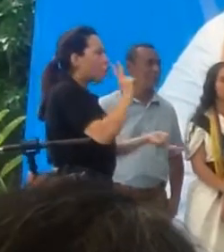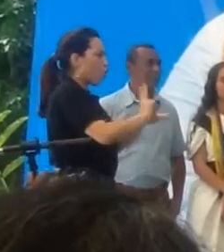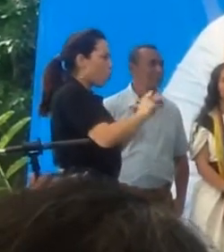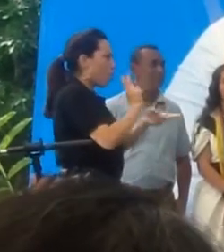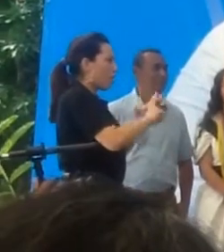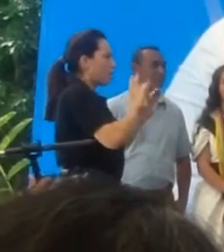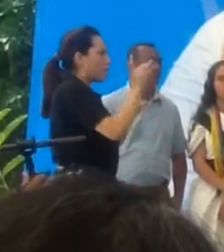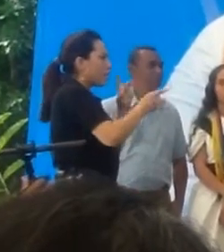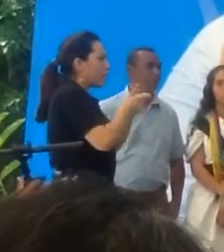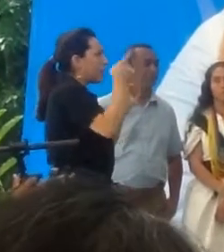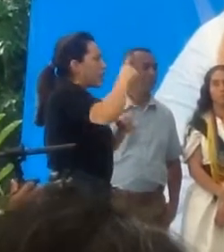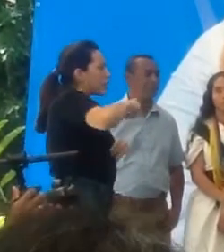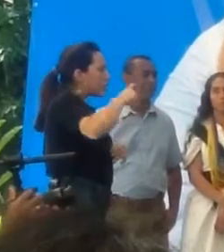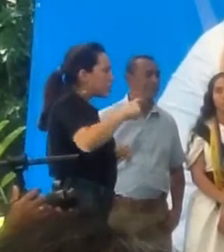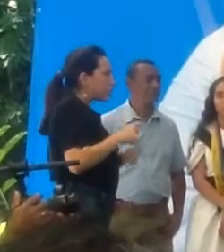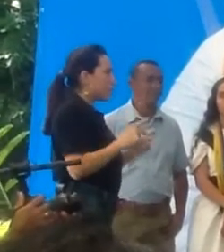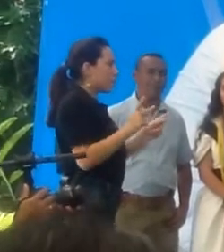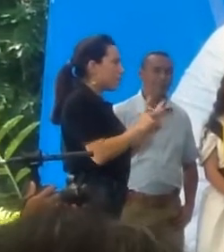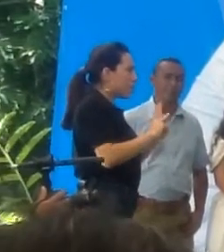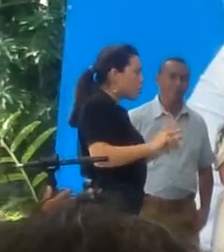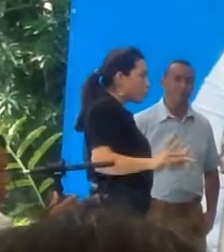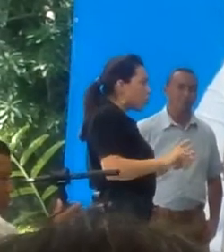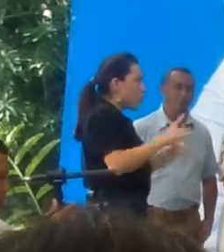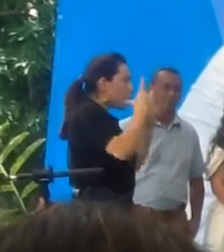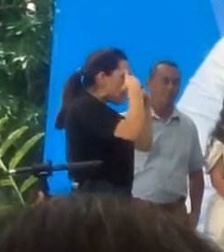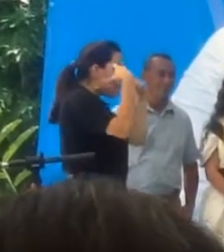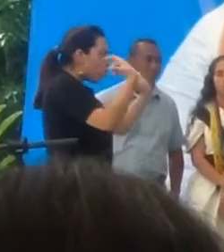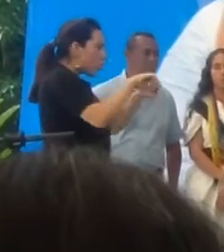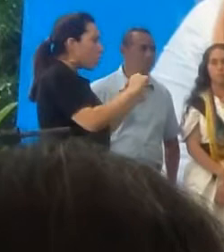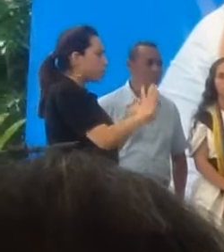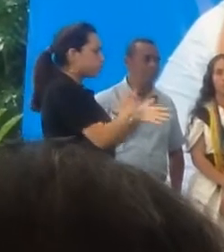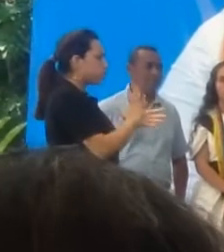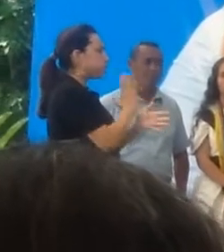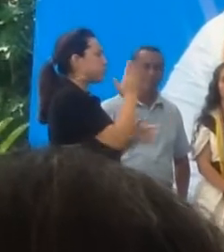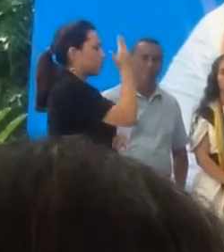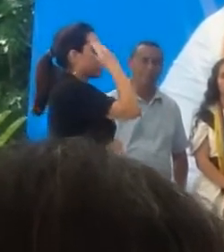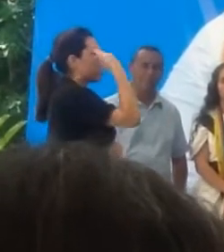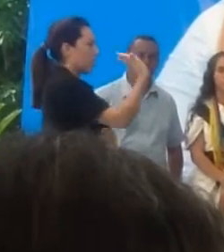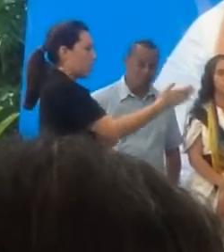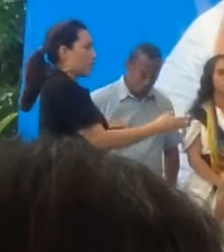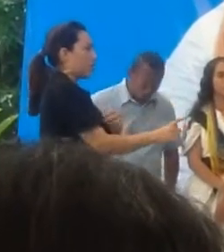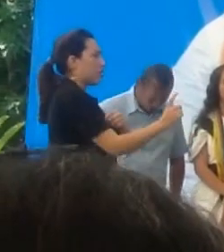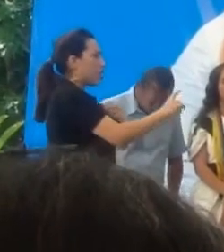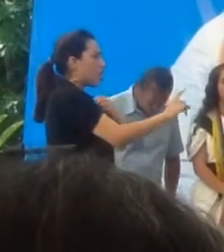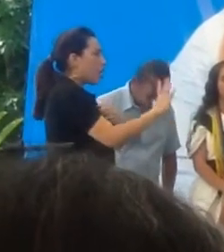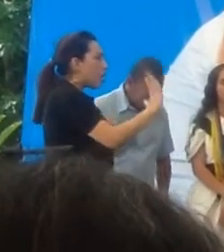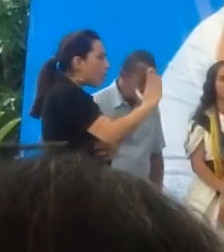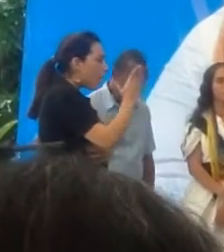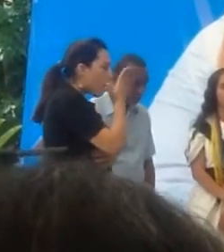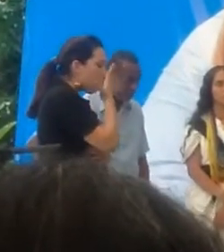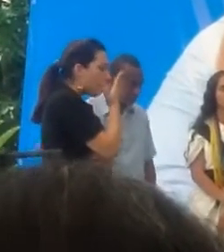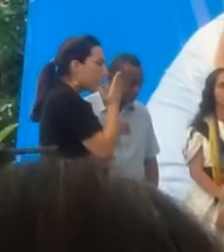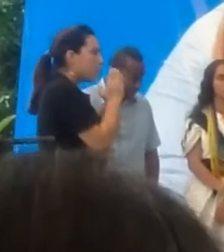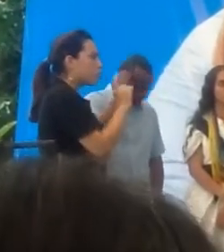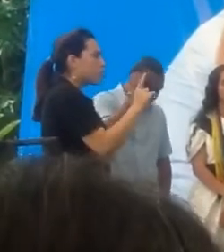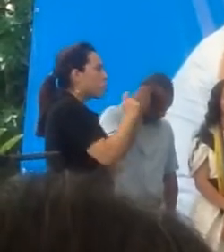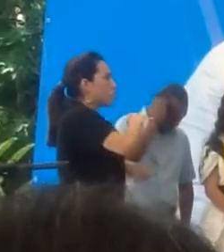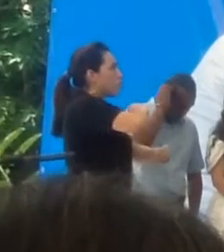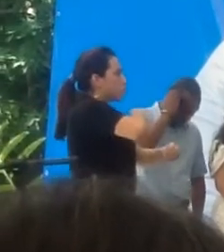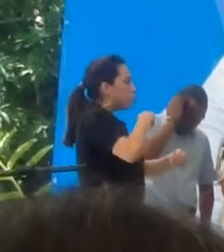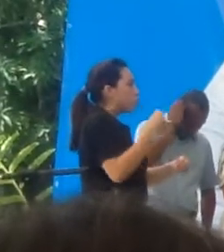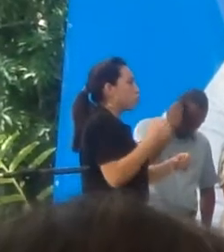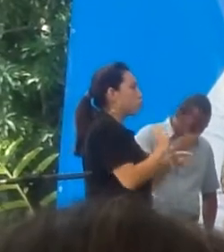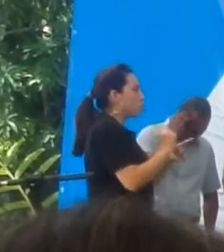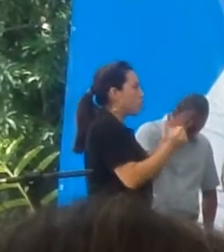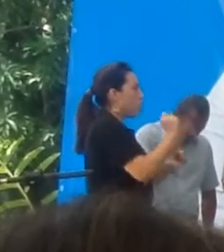perfectamente las necesidades que le preocupan a los ciudadanos y ha visto de cerca, por supuesto, también la labor social que desde